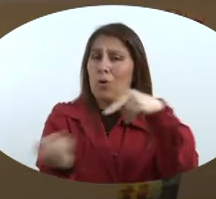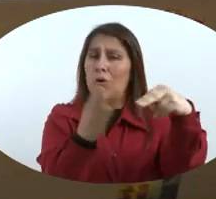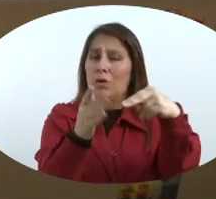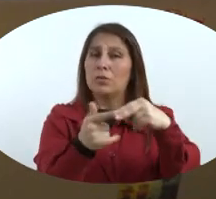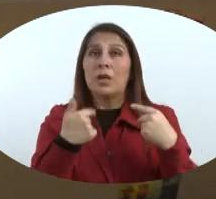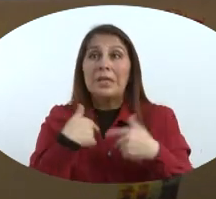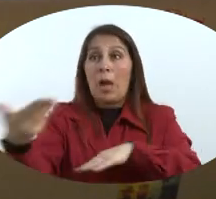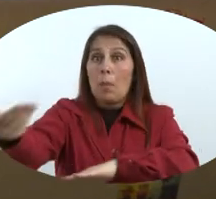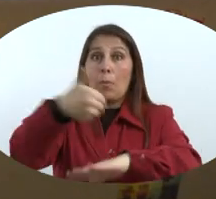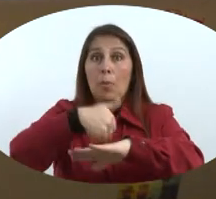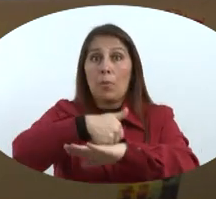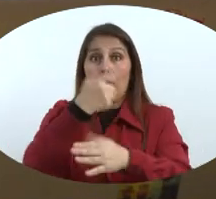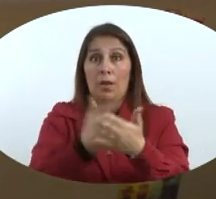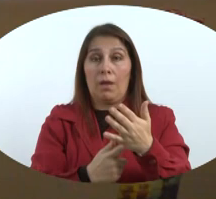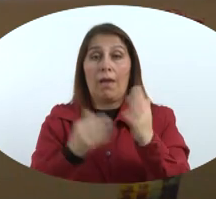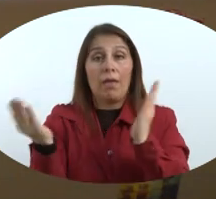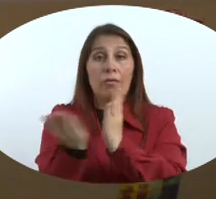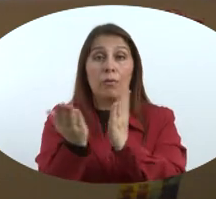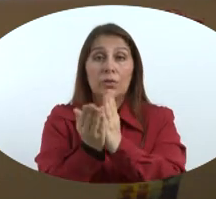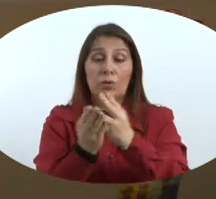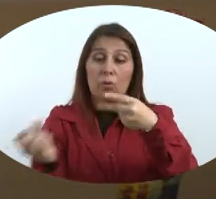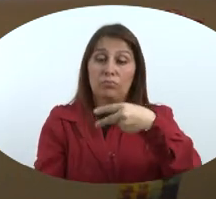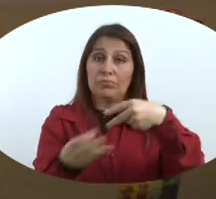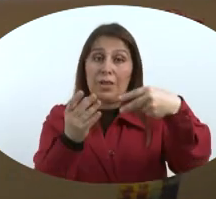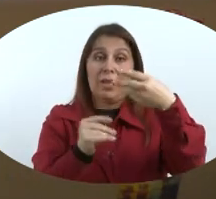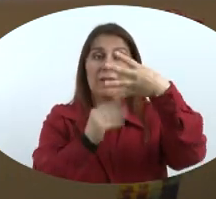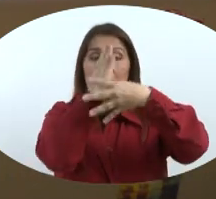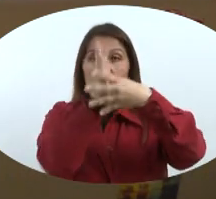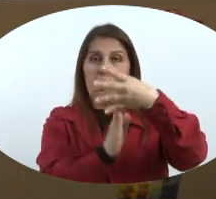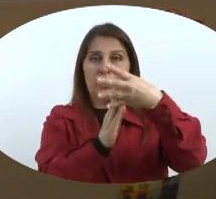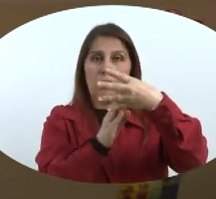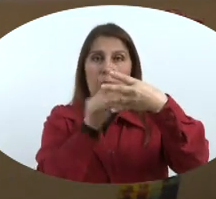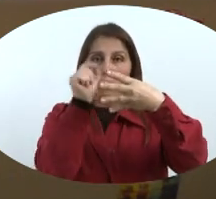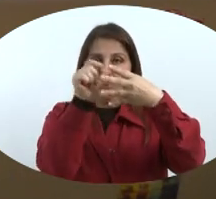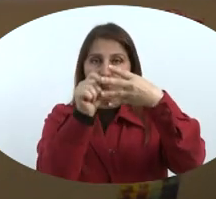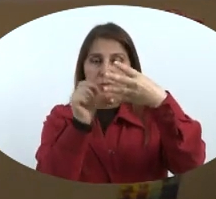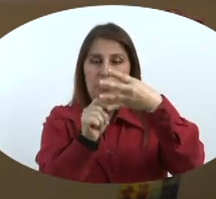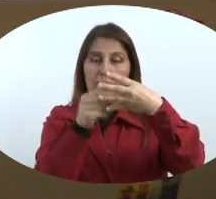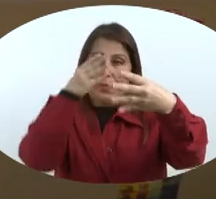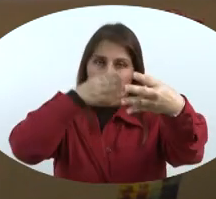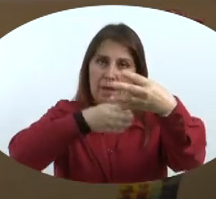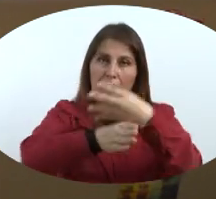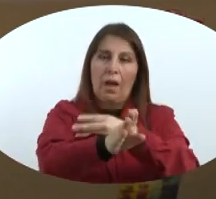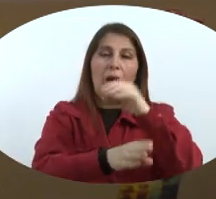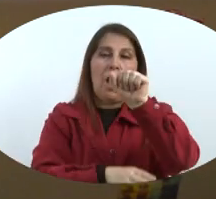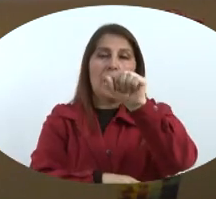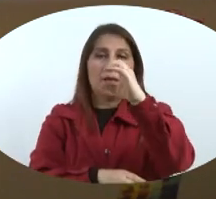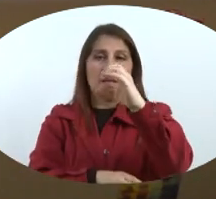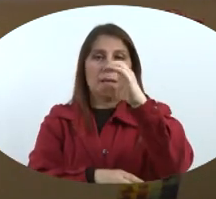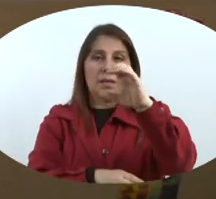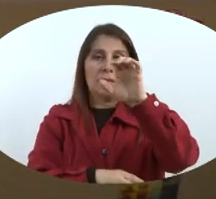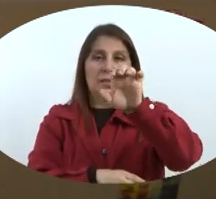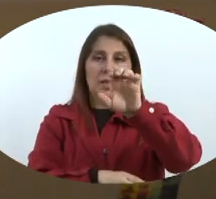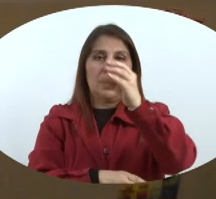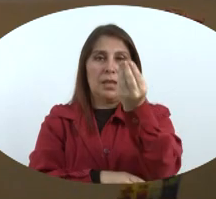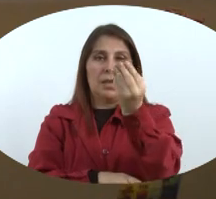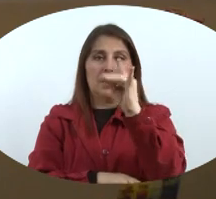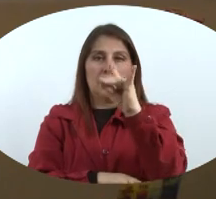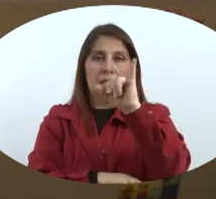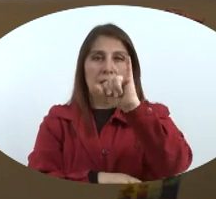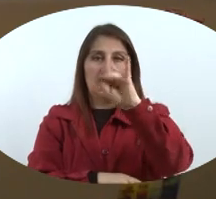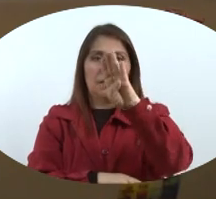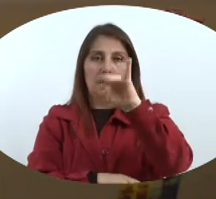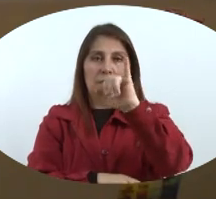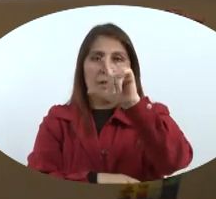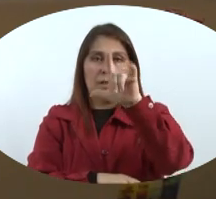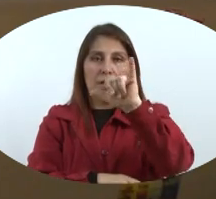ver la educación desde cuatro puntos desde las cuatro a es que es así asequibilidad que quiere que se refiere al